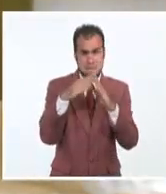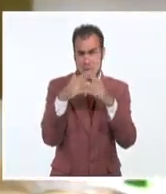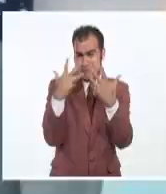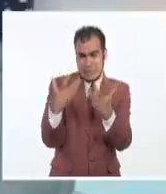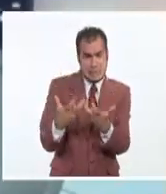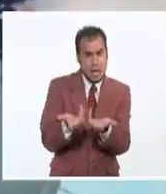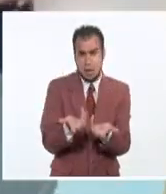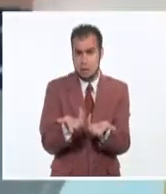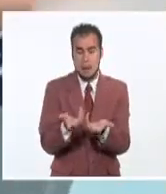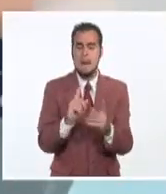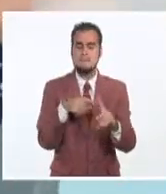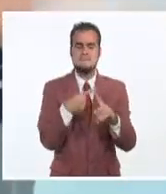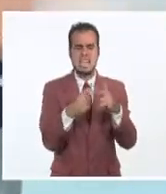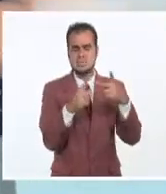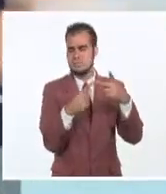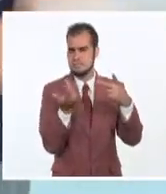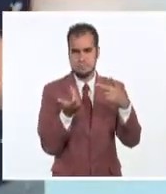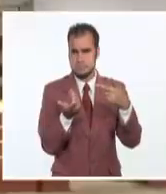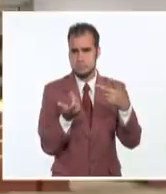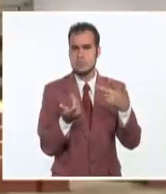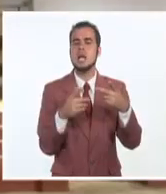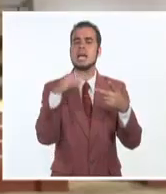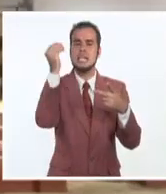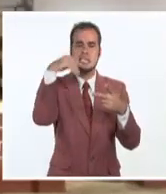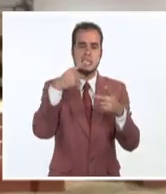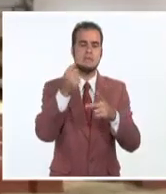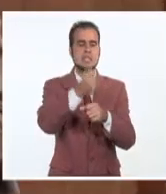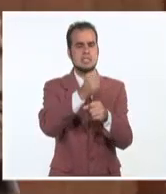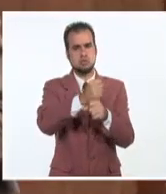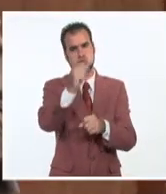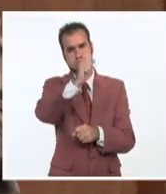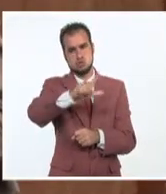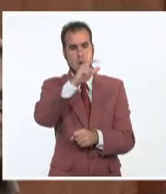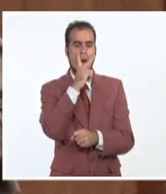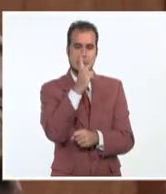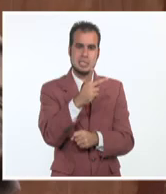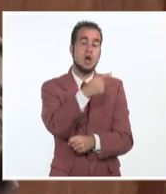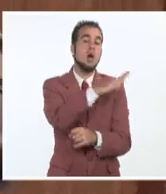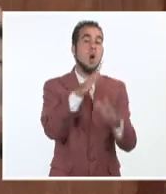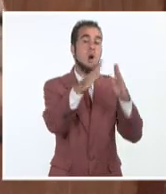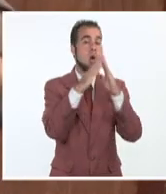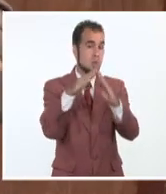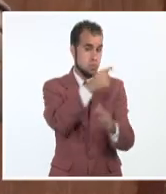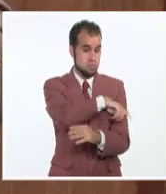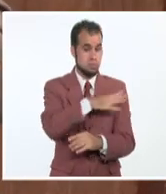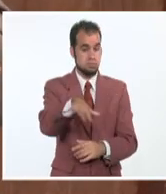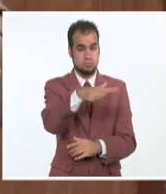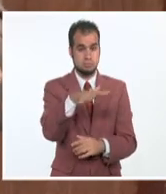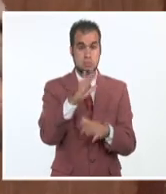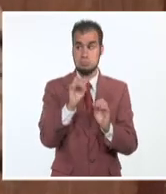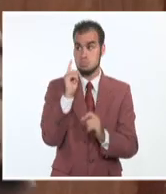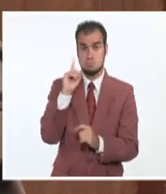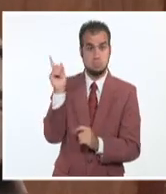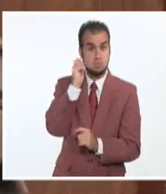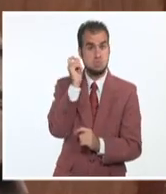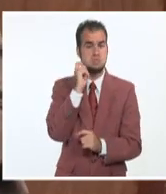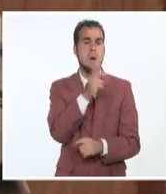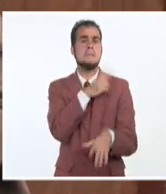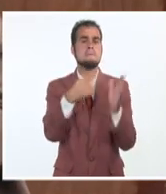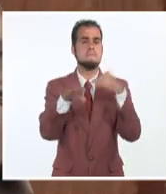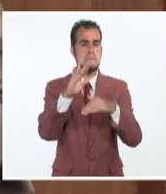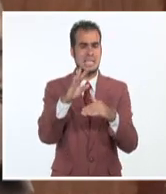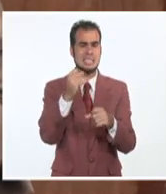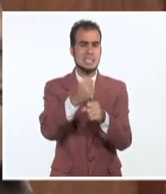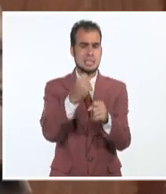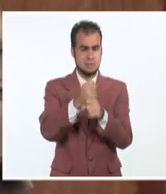y el fortalecimiento de la actividad de prevención y trabajo social en la comunidad. Marta Elena Feitó, ministra de Trabajo y